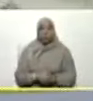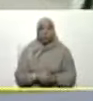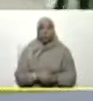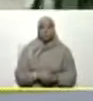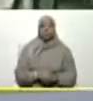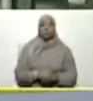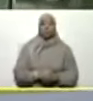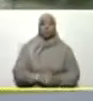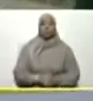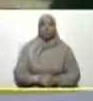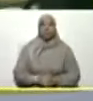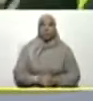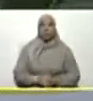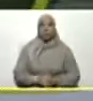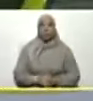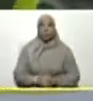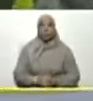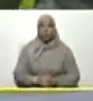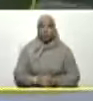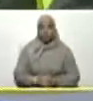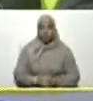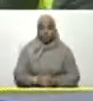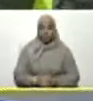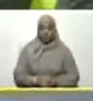Así que